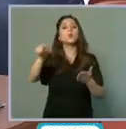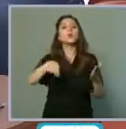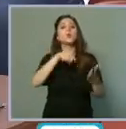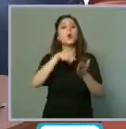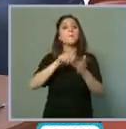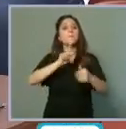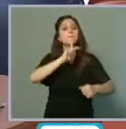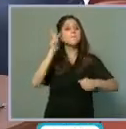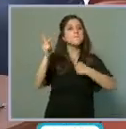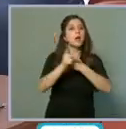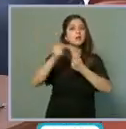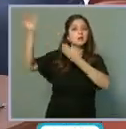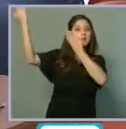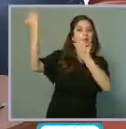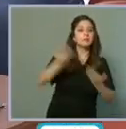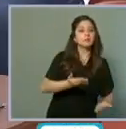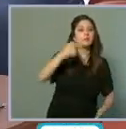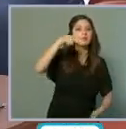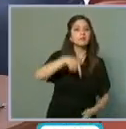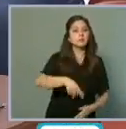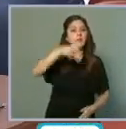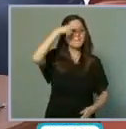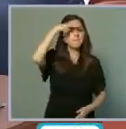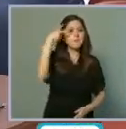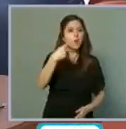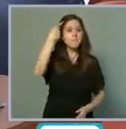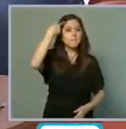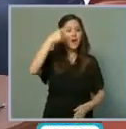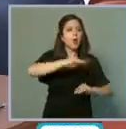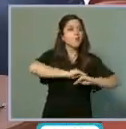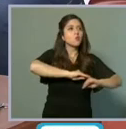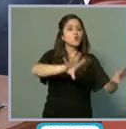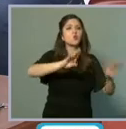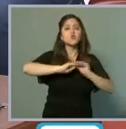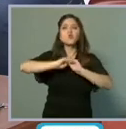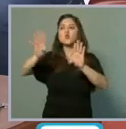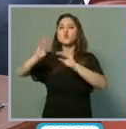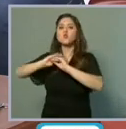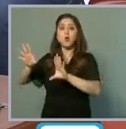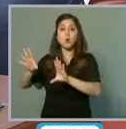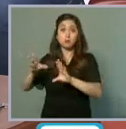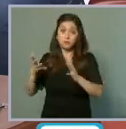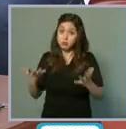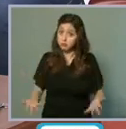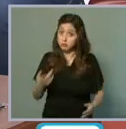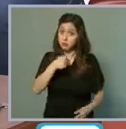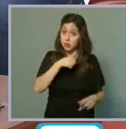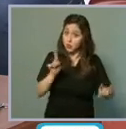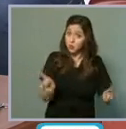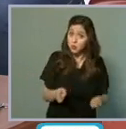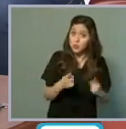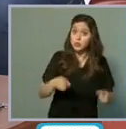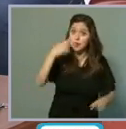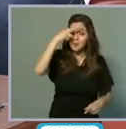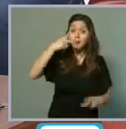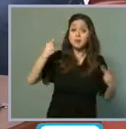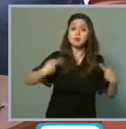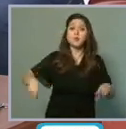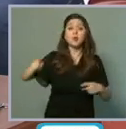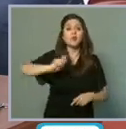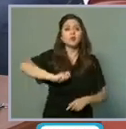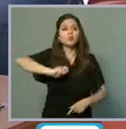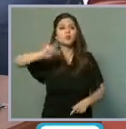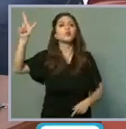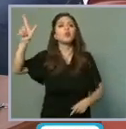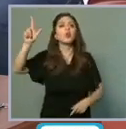otros países vienen a México precisamente para tener esta exposición. Entonces, Claro. por lo tanto, la música mexicana, el talento mexicano es